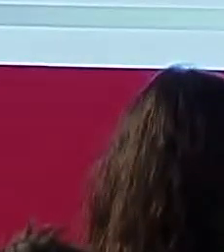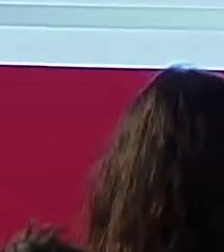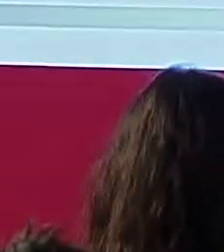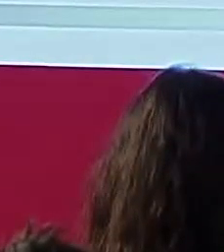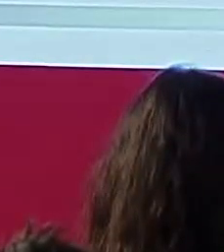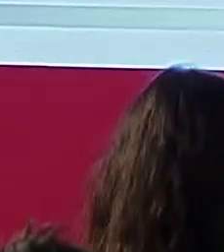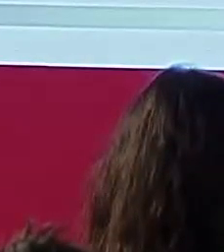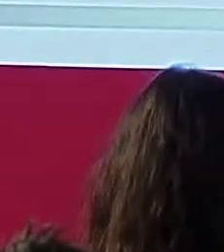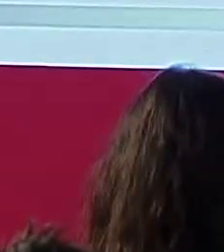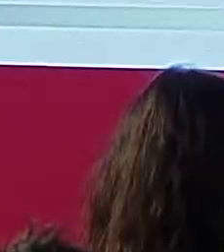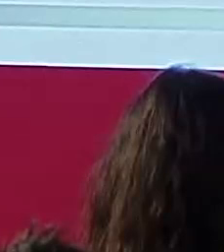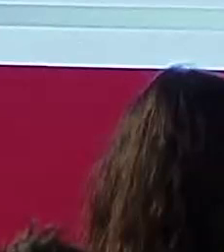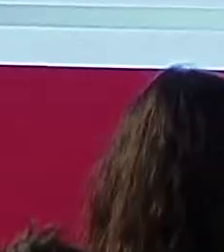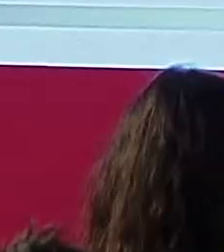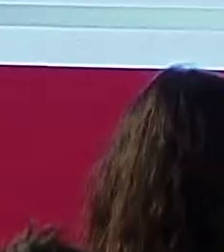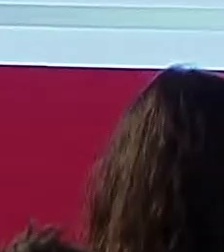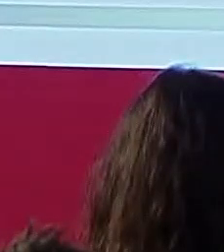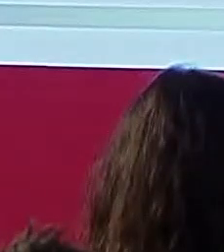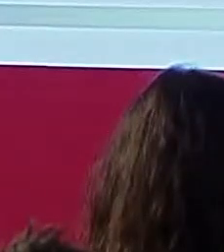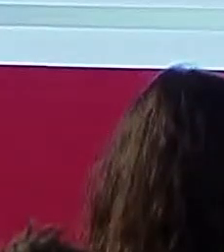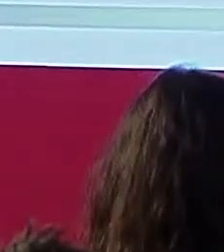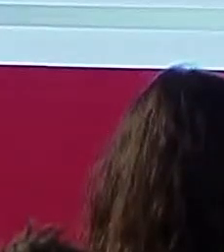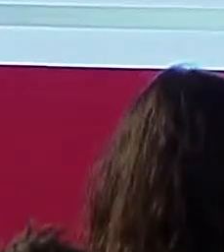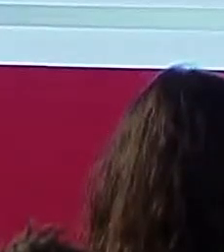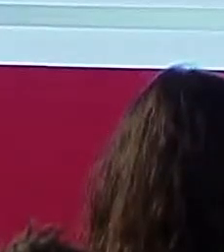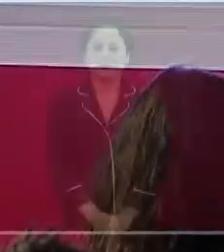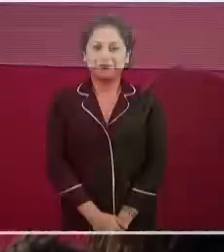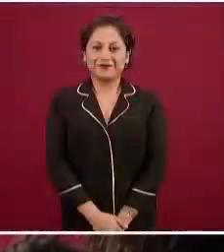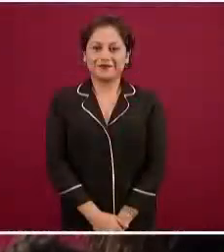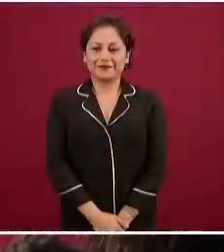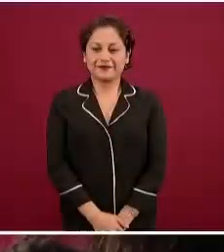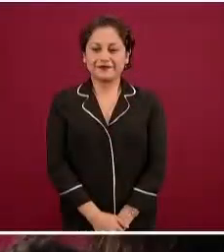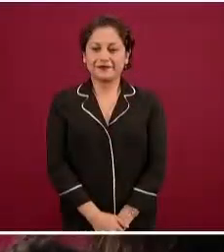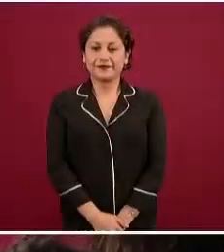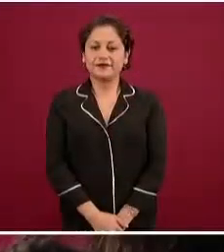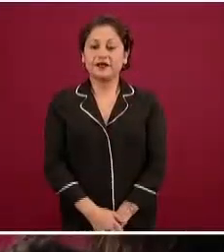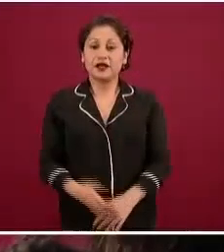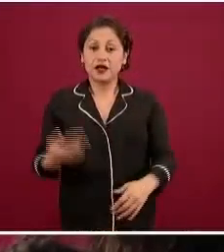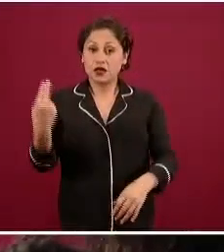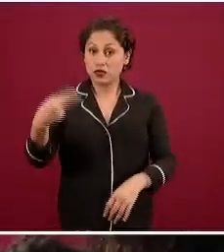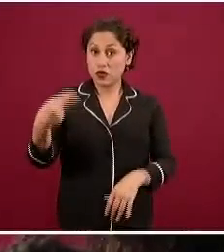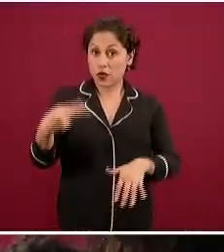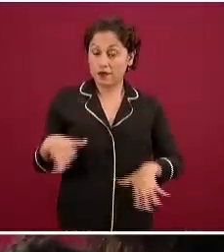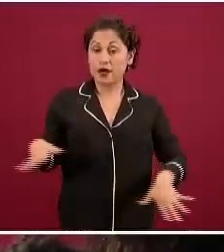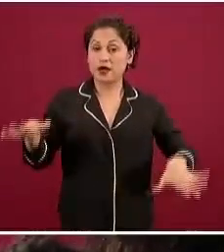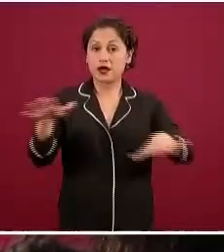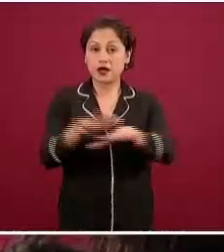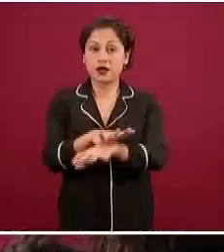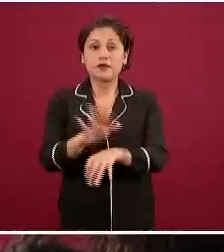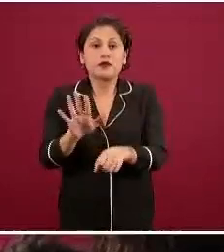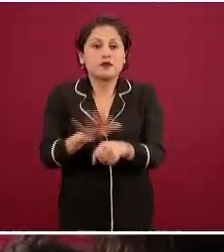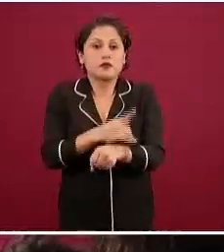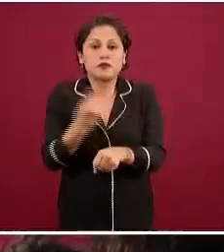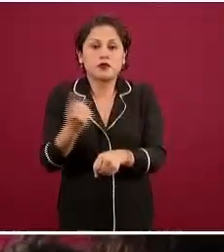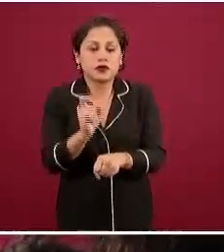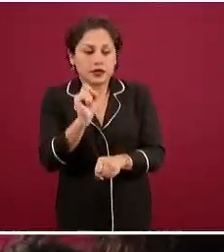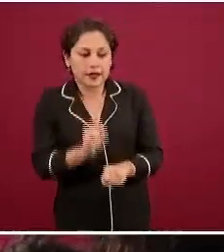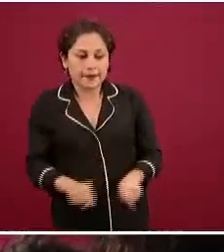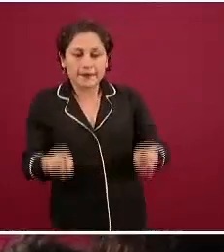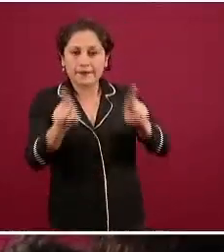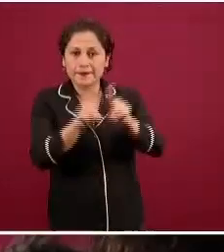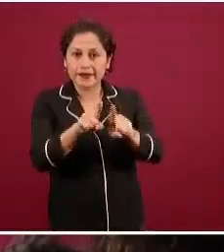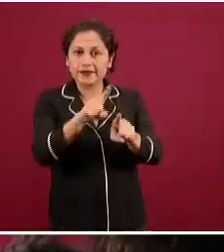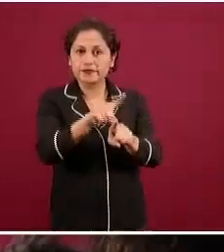salud monitoras de enfermedad respiratoria. ¿Por qué cambiaron de nombre? Porque incorporamos a COVID en el mismo método